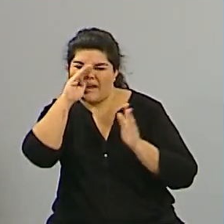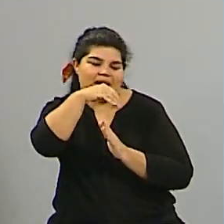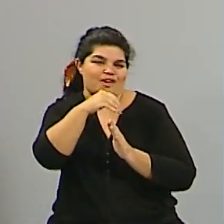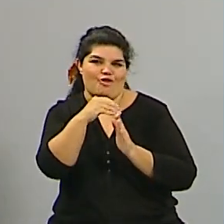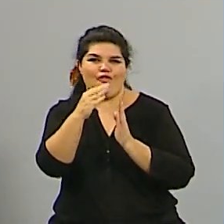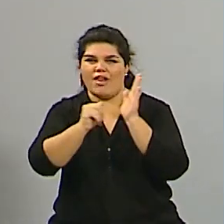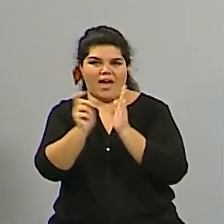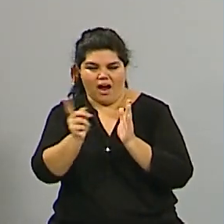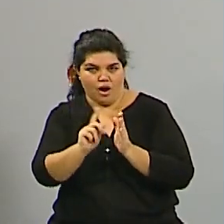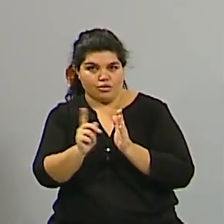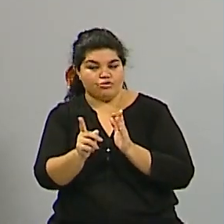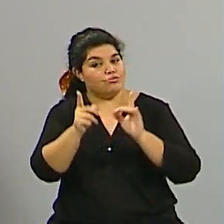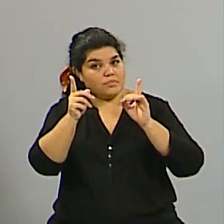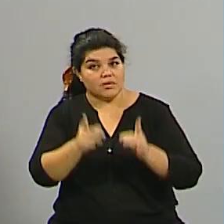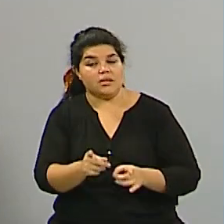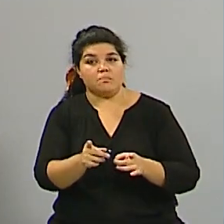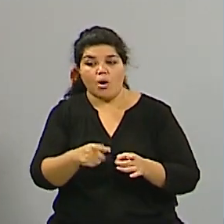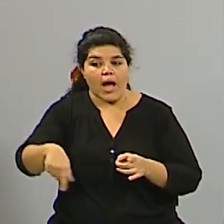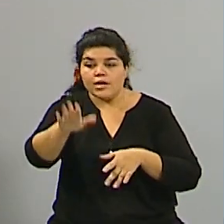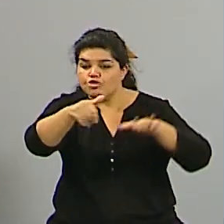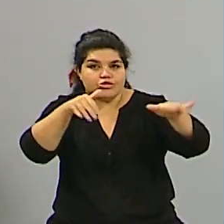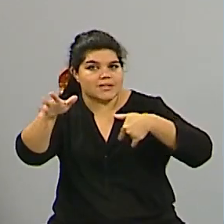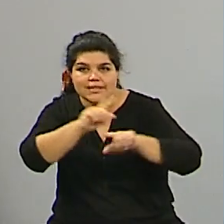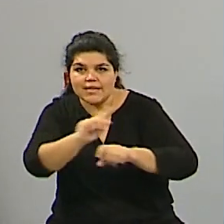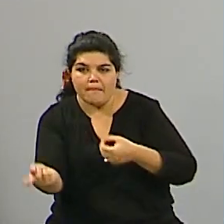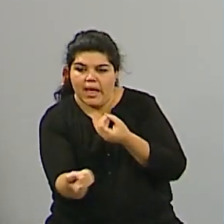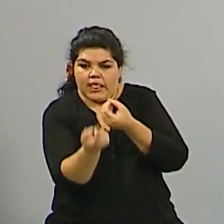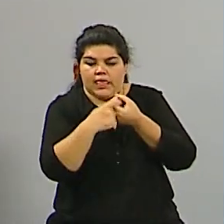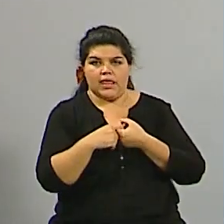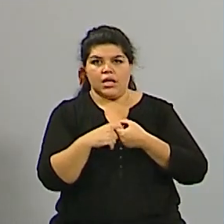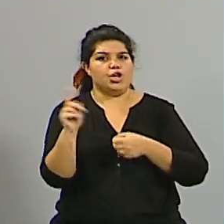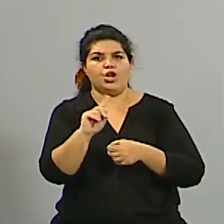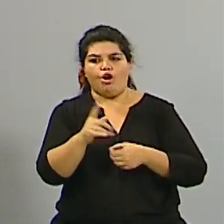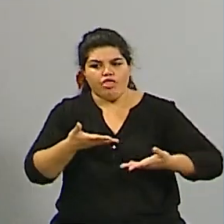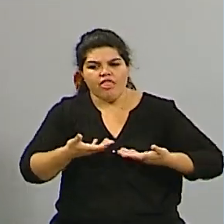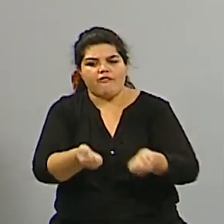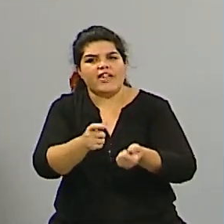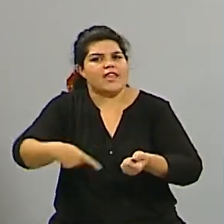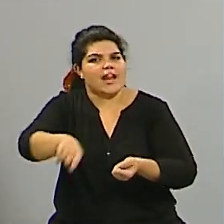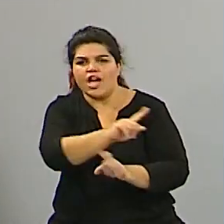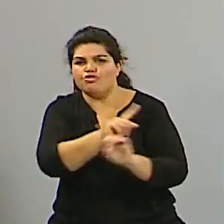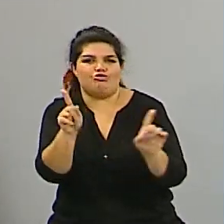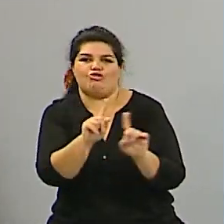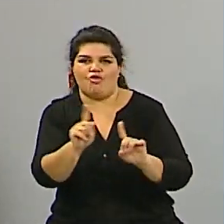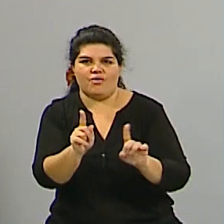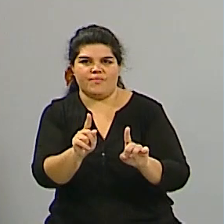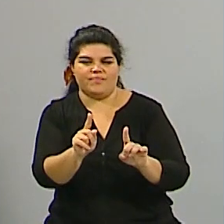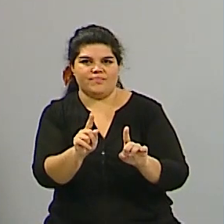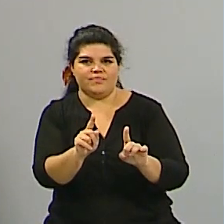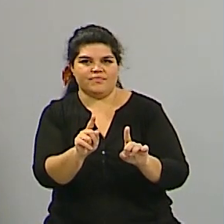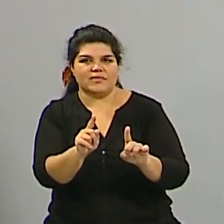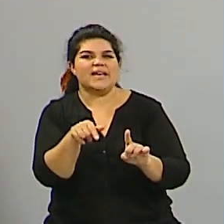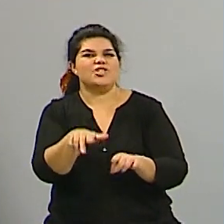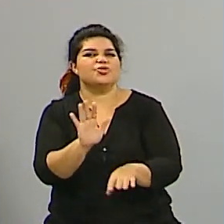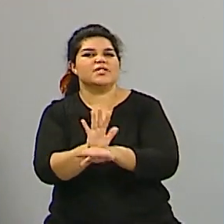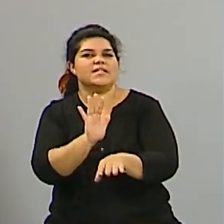donde podía hacerse la avanzada de sindicalización en un momento de vacas gordas, por decir de alguna manera. No